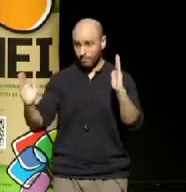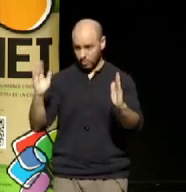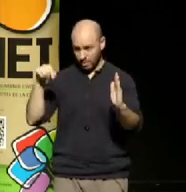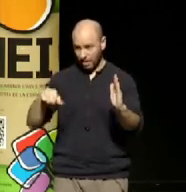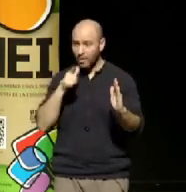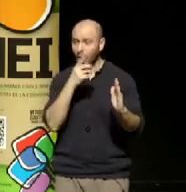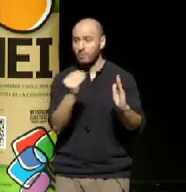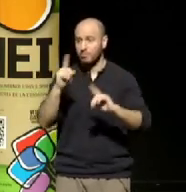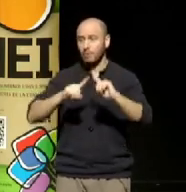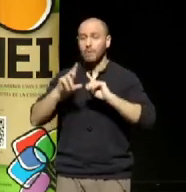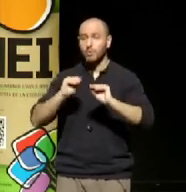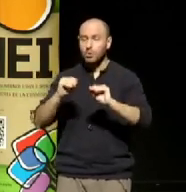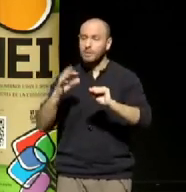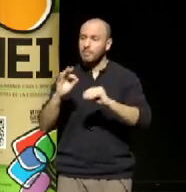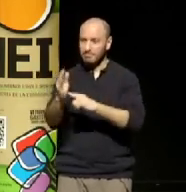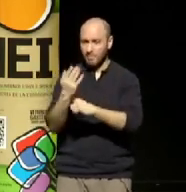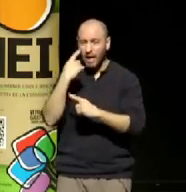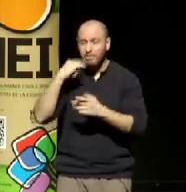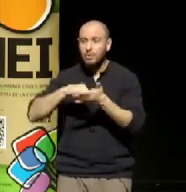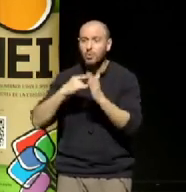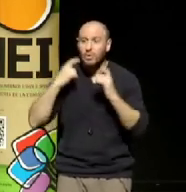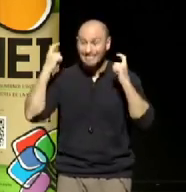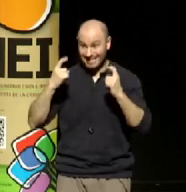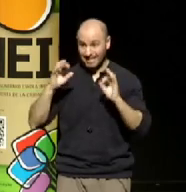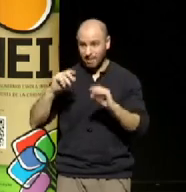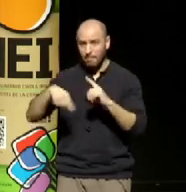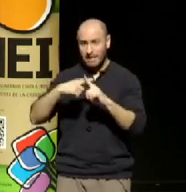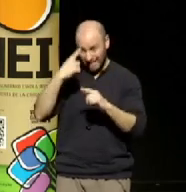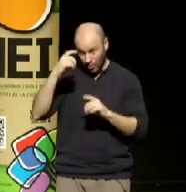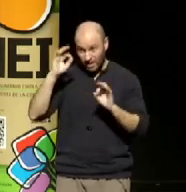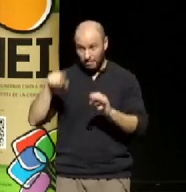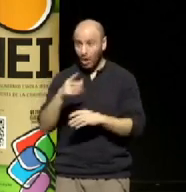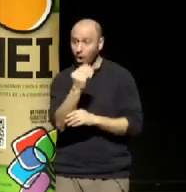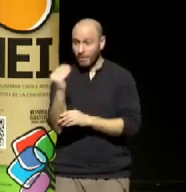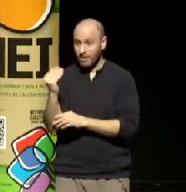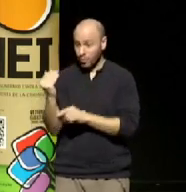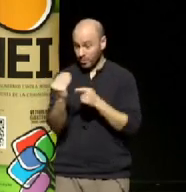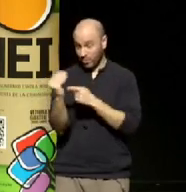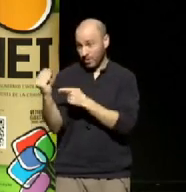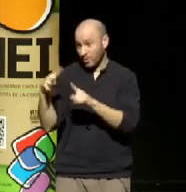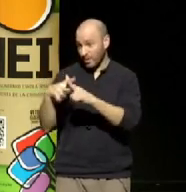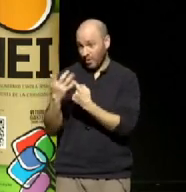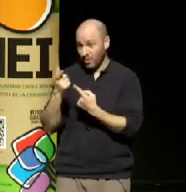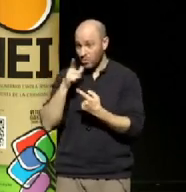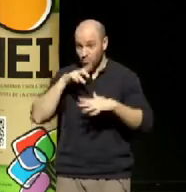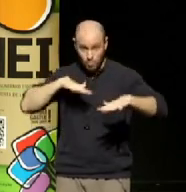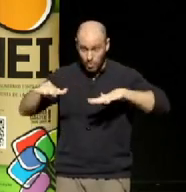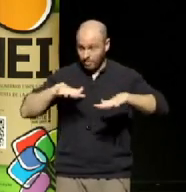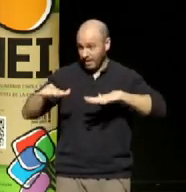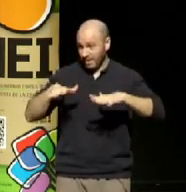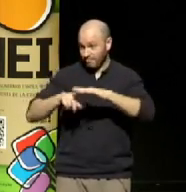de resolverlos. Hay que empezar recordando además que la juventud es un hecho que es algo móvil en nuestras sociedades. Es